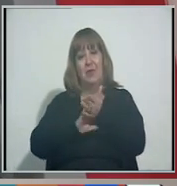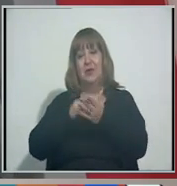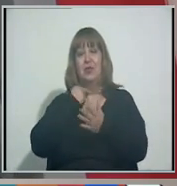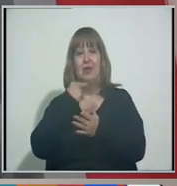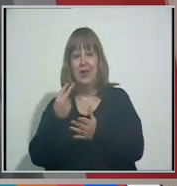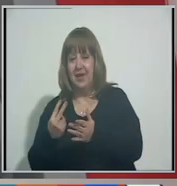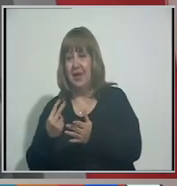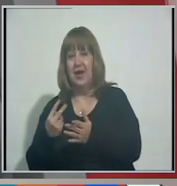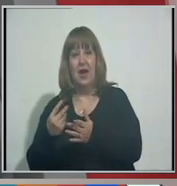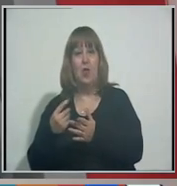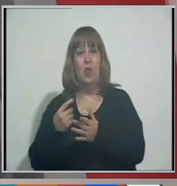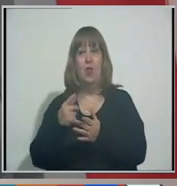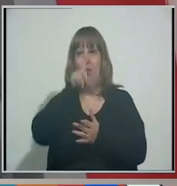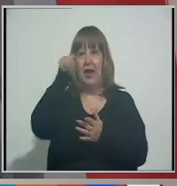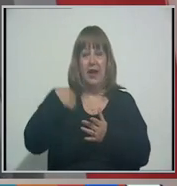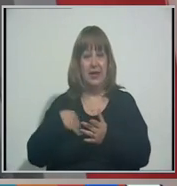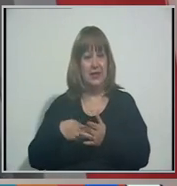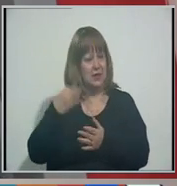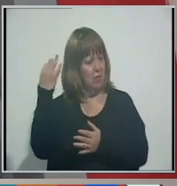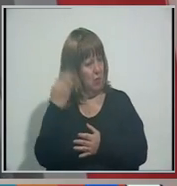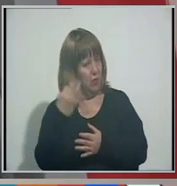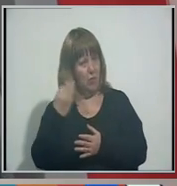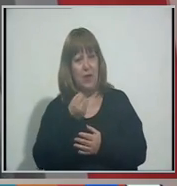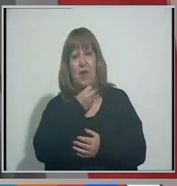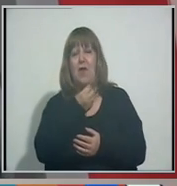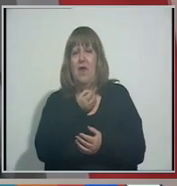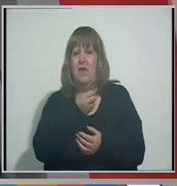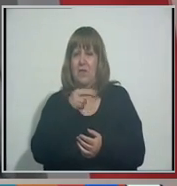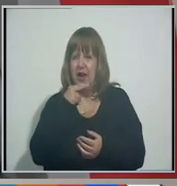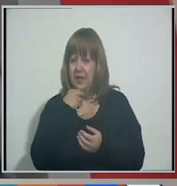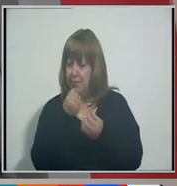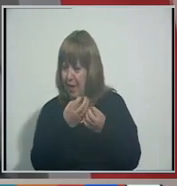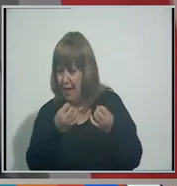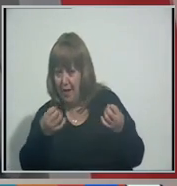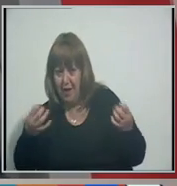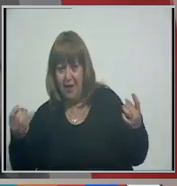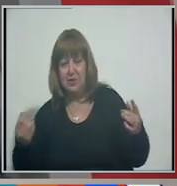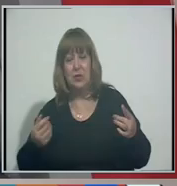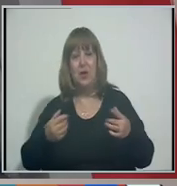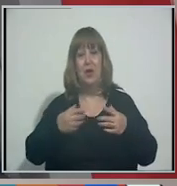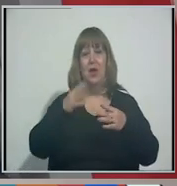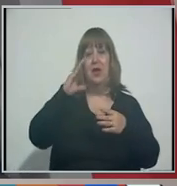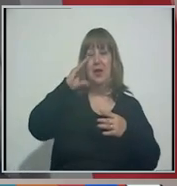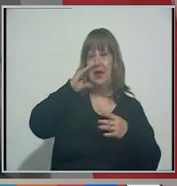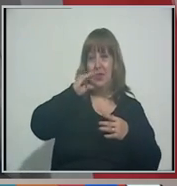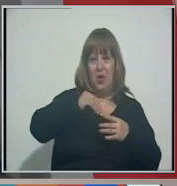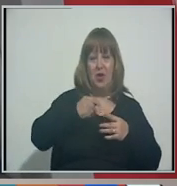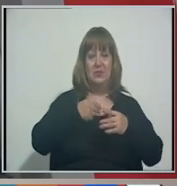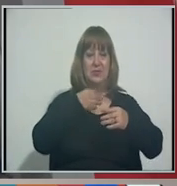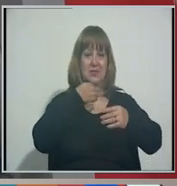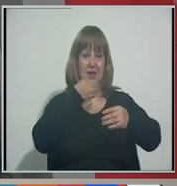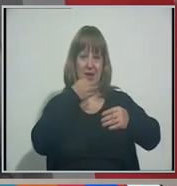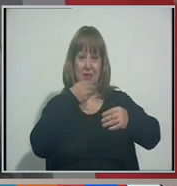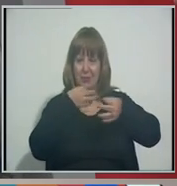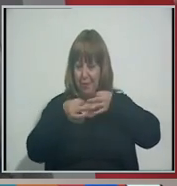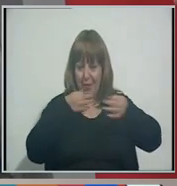país espectacular, de pastos verdes y de gente que cenaba en el verano afuera y